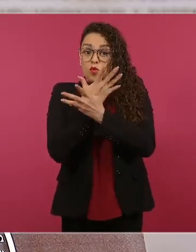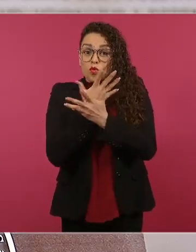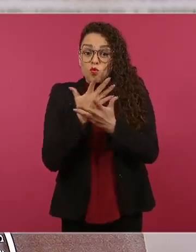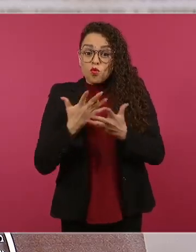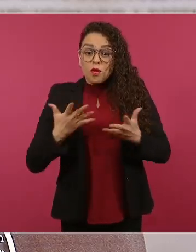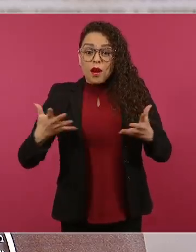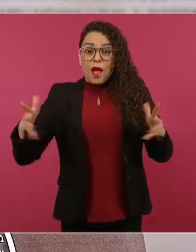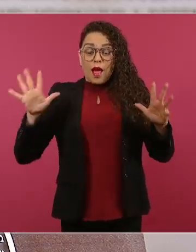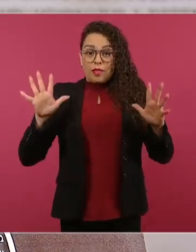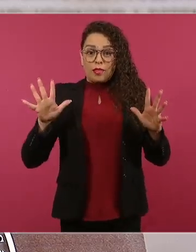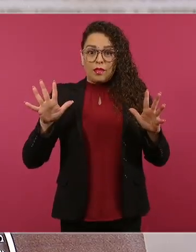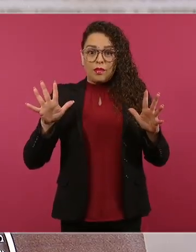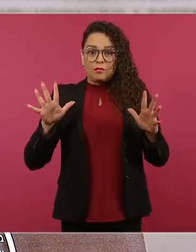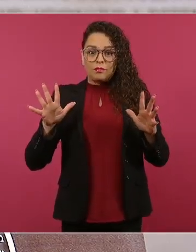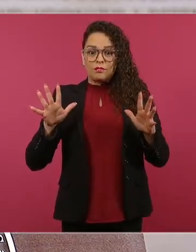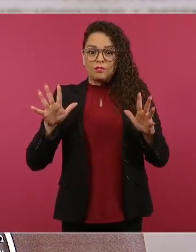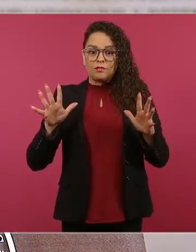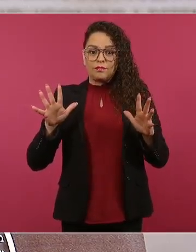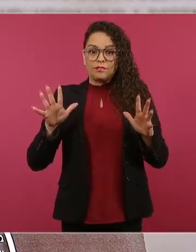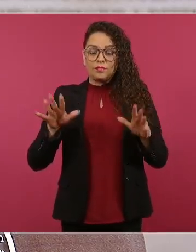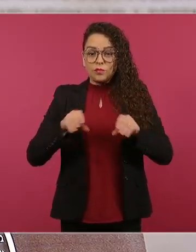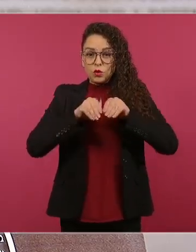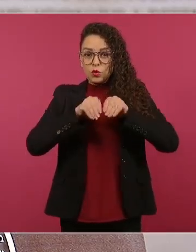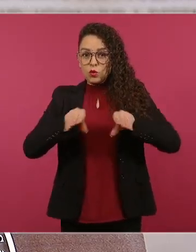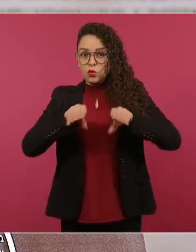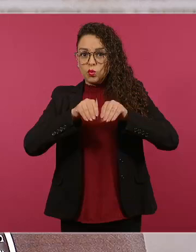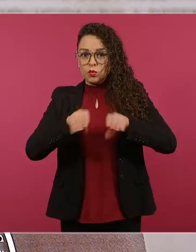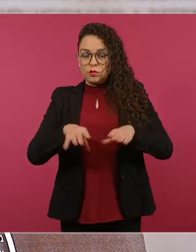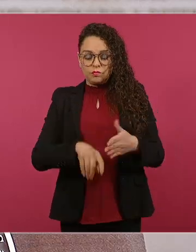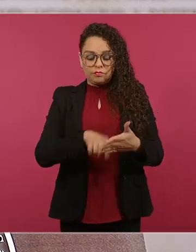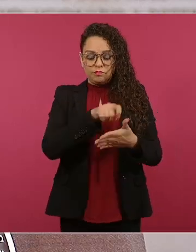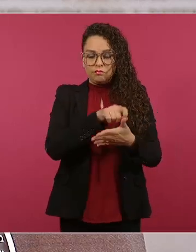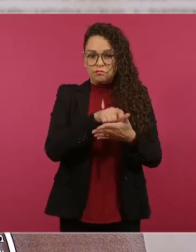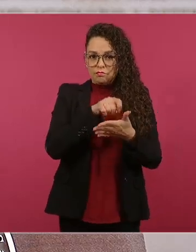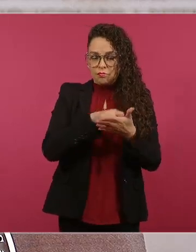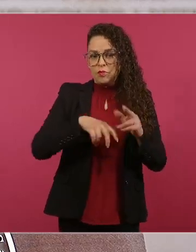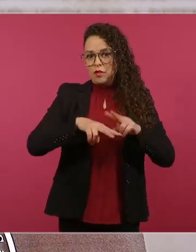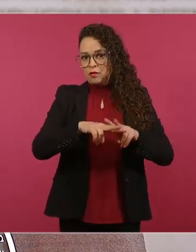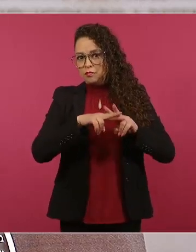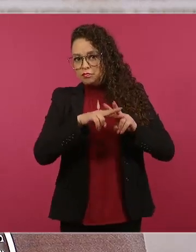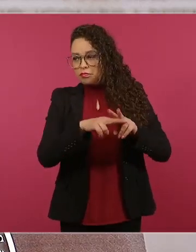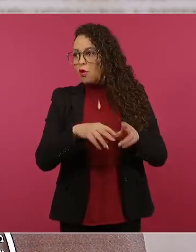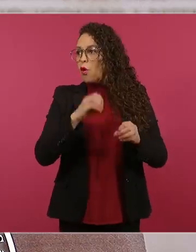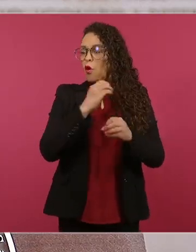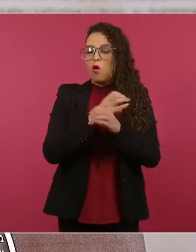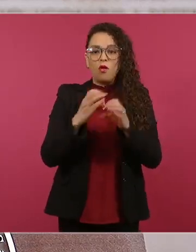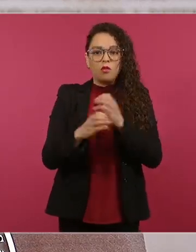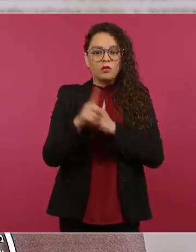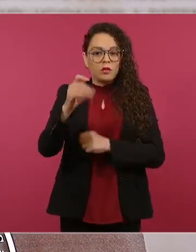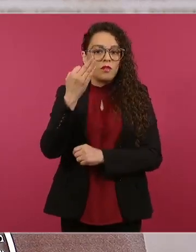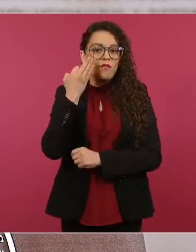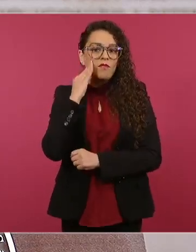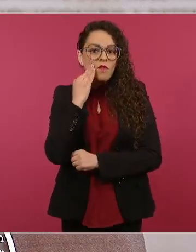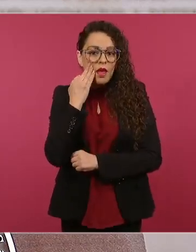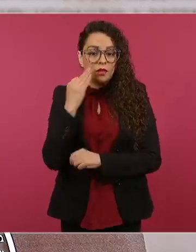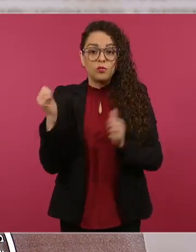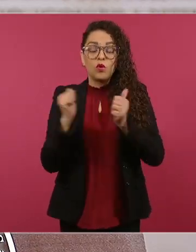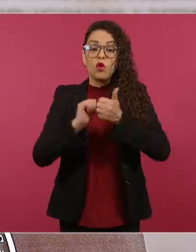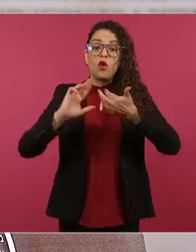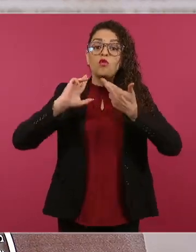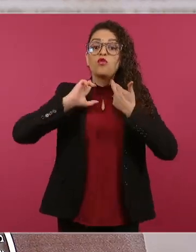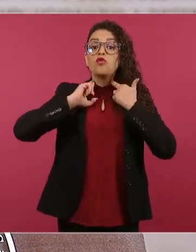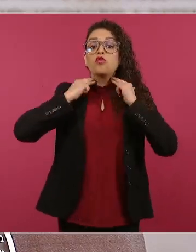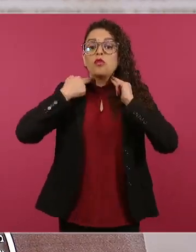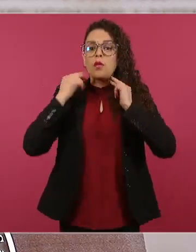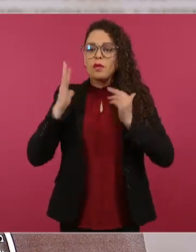que se tenga noticia. La difusión de los artículos por robots en Facebook, también esto ya lo informamos, era